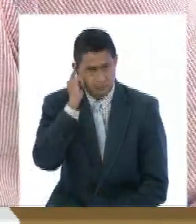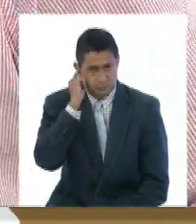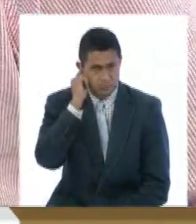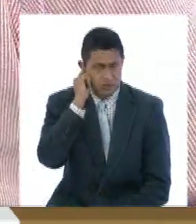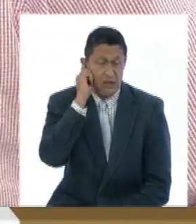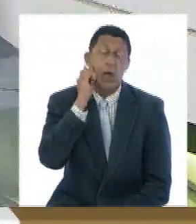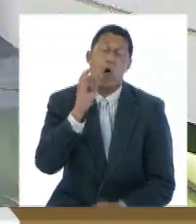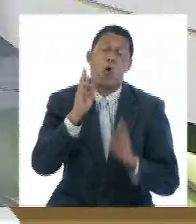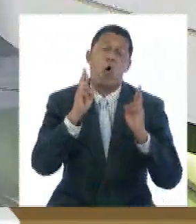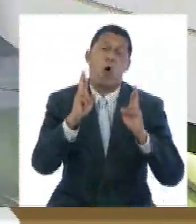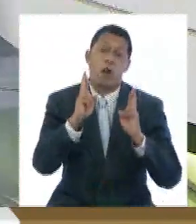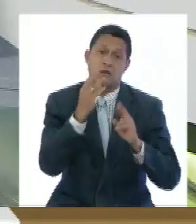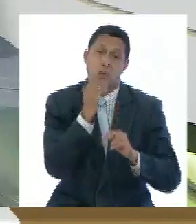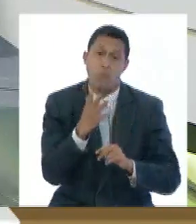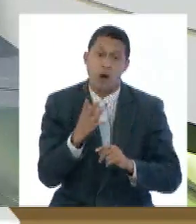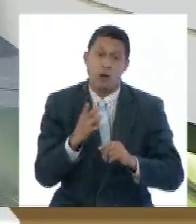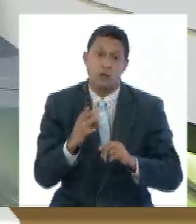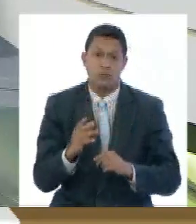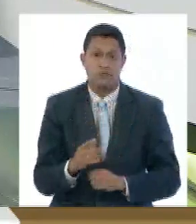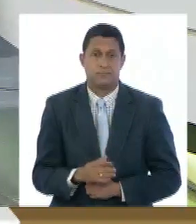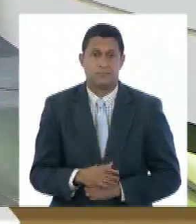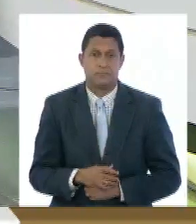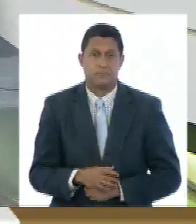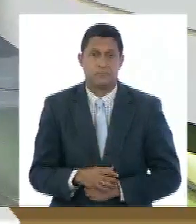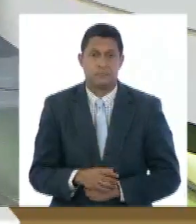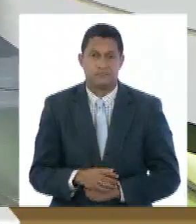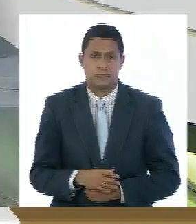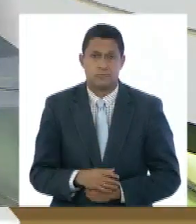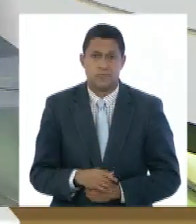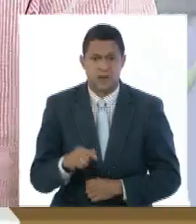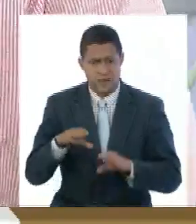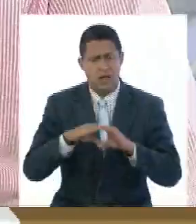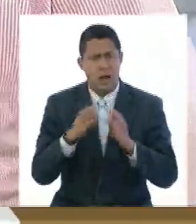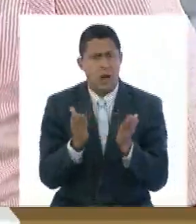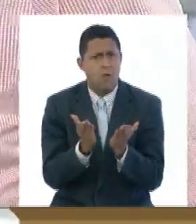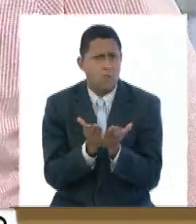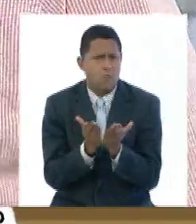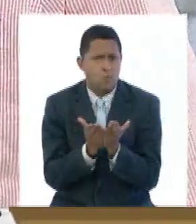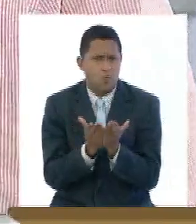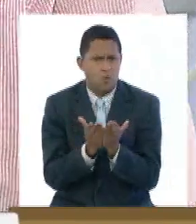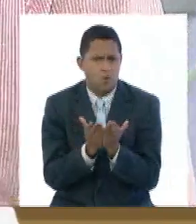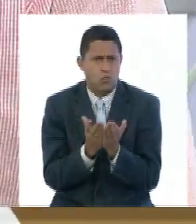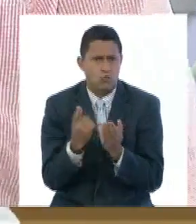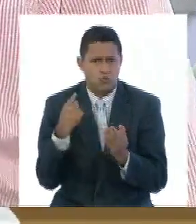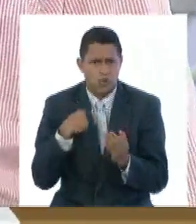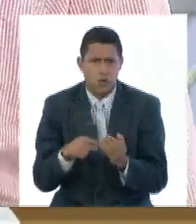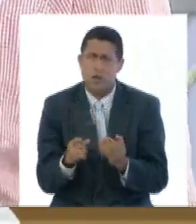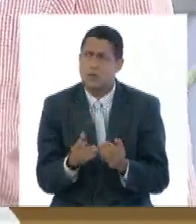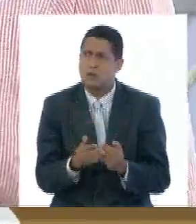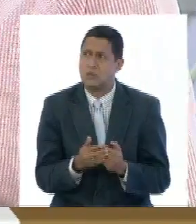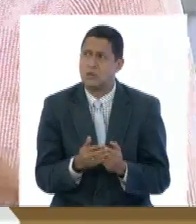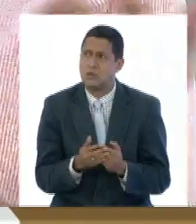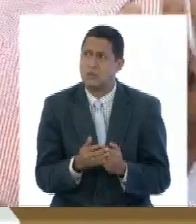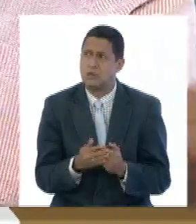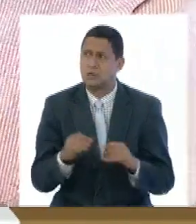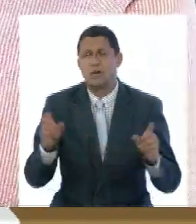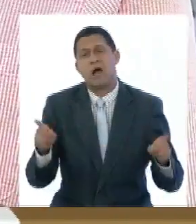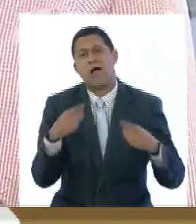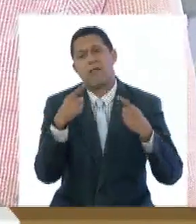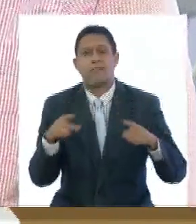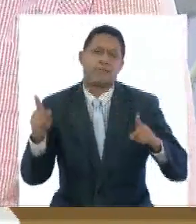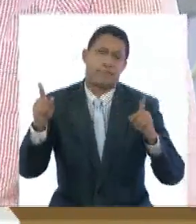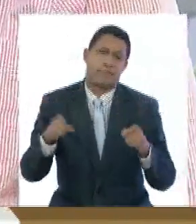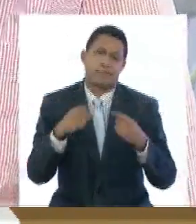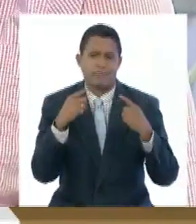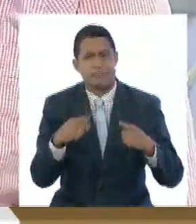lo ideal. Vamos a decir que en el mundo ideal todos estaríamos cantando y silbando por la calle